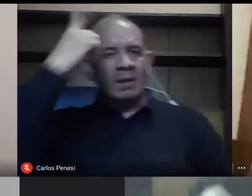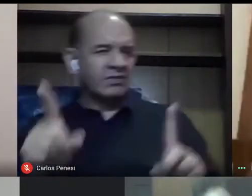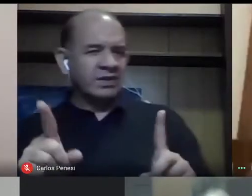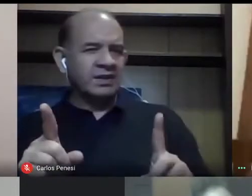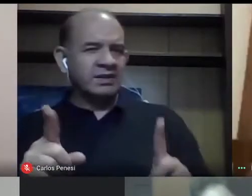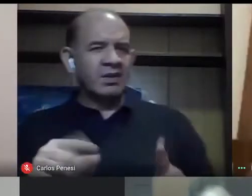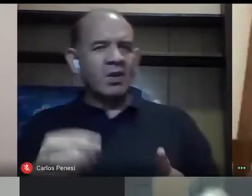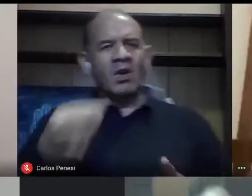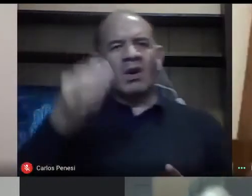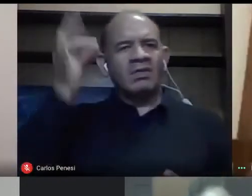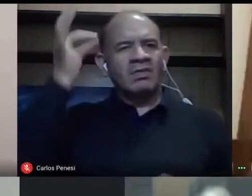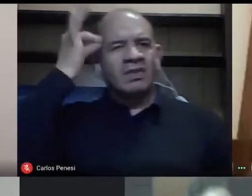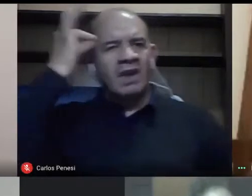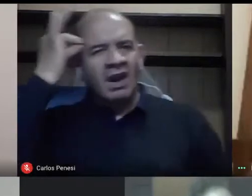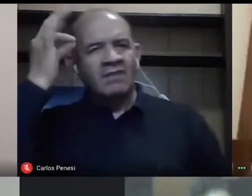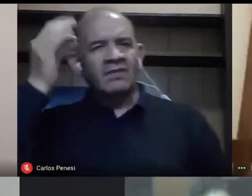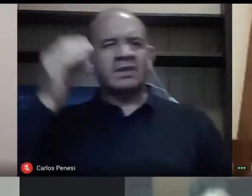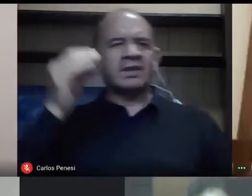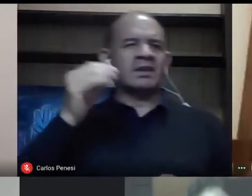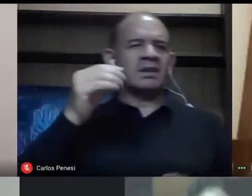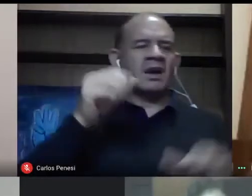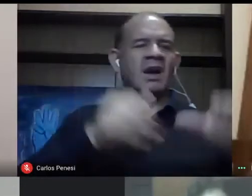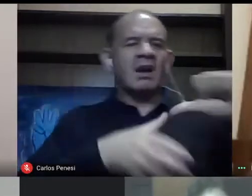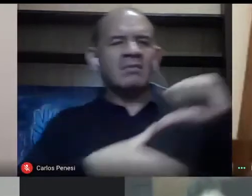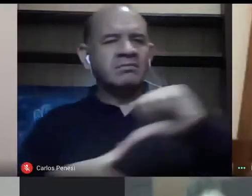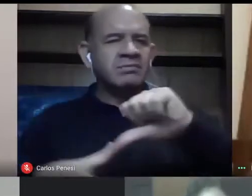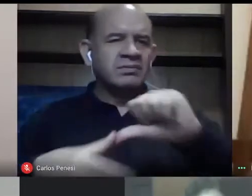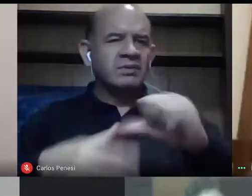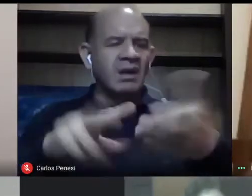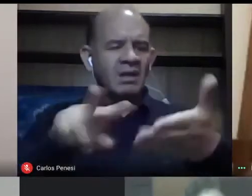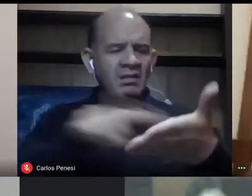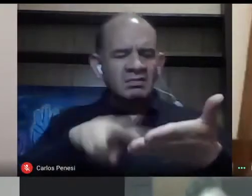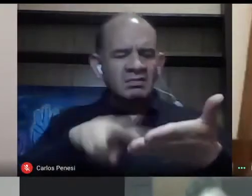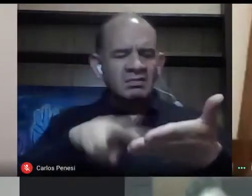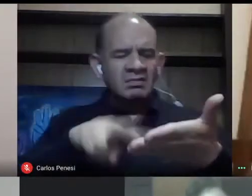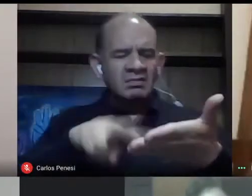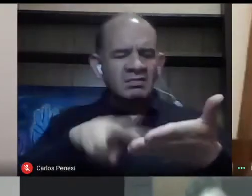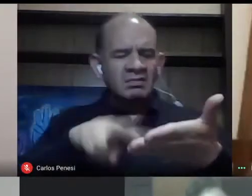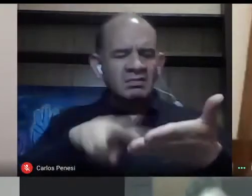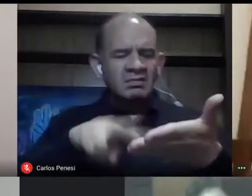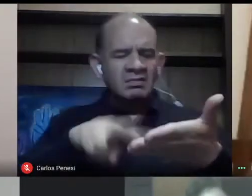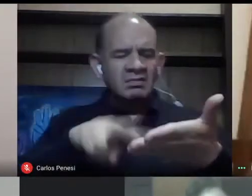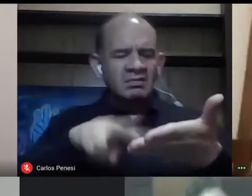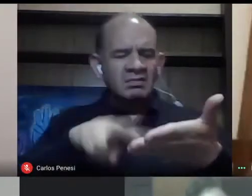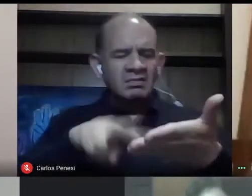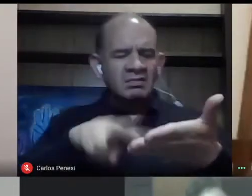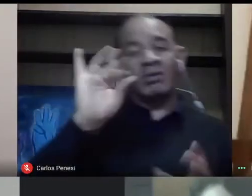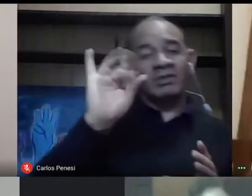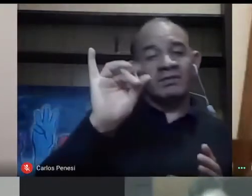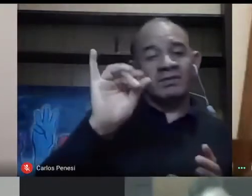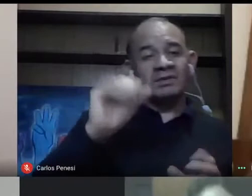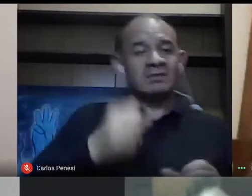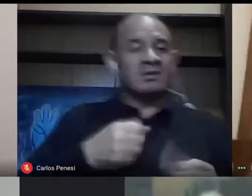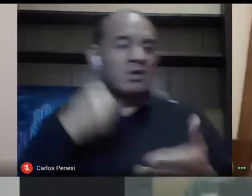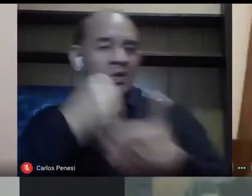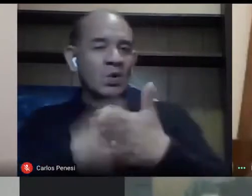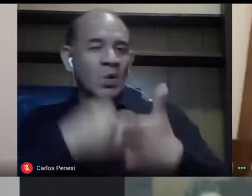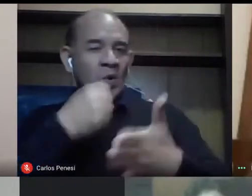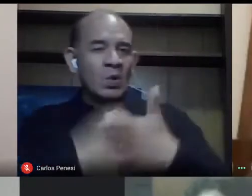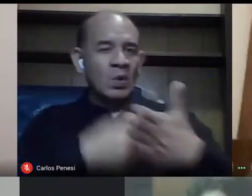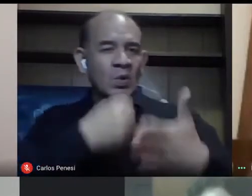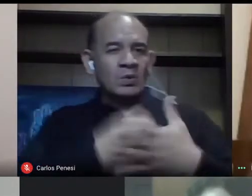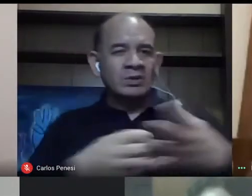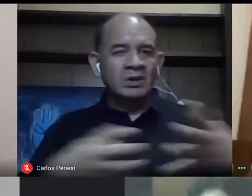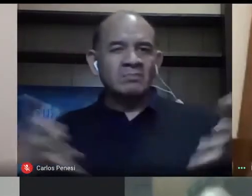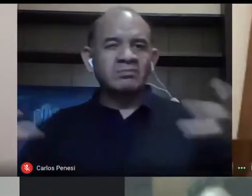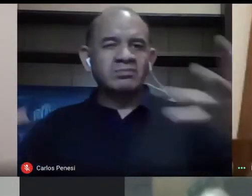África, donde el material de lectura accesible, el centro de lectura, se brinda desde muchos pequeños esfuerzos que hay que lograr articular. Desde el